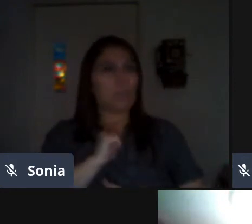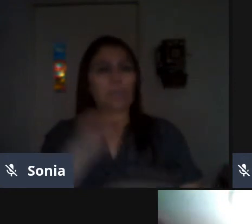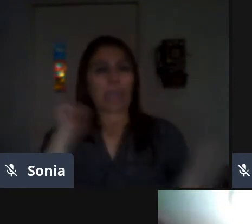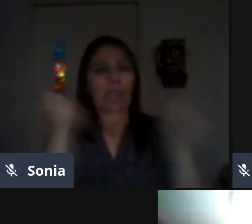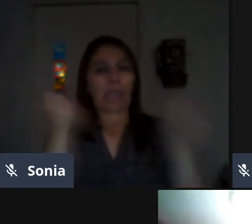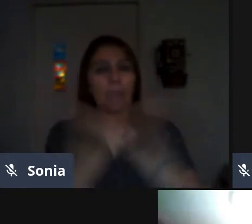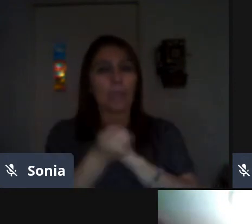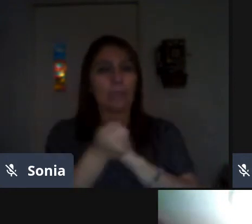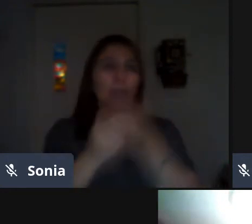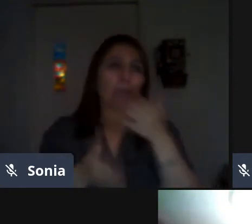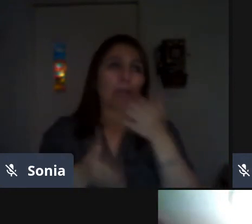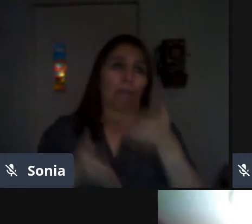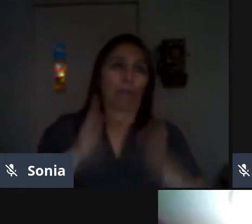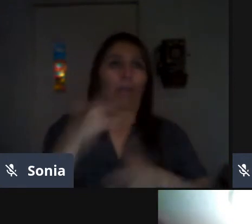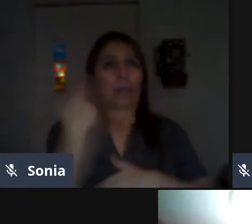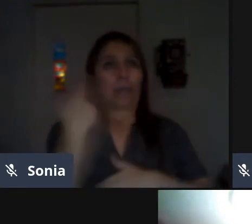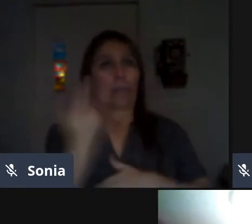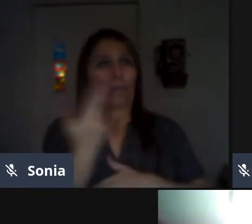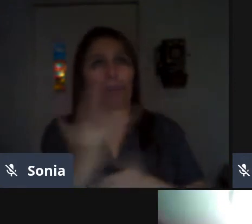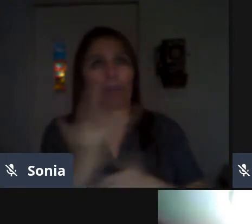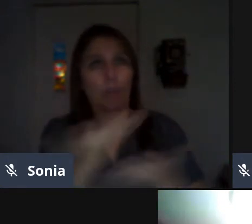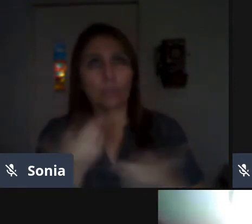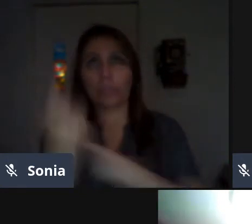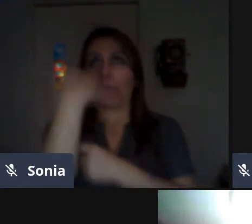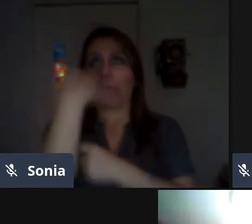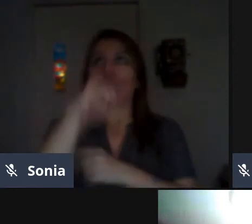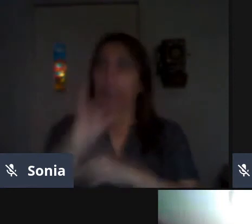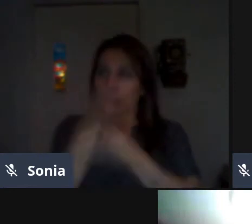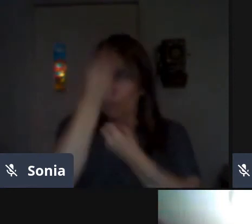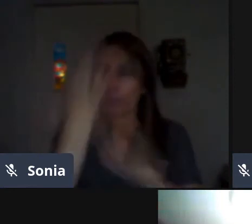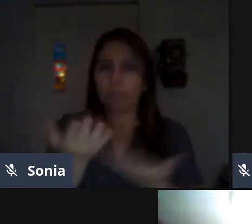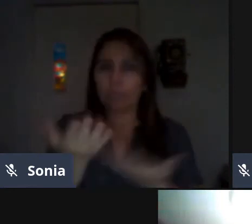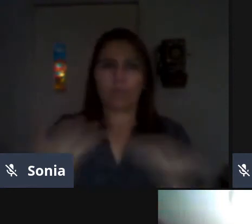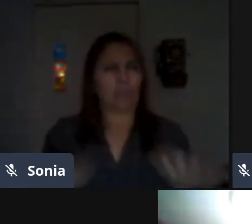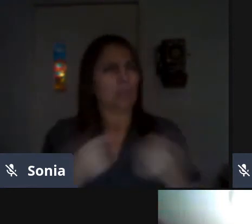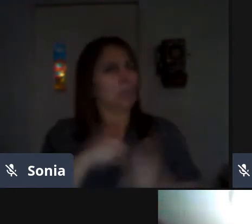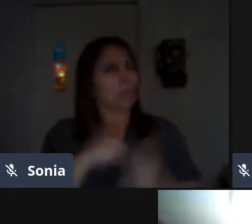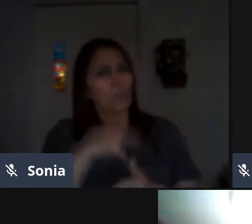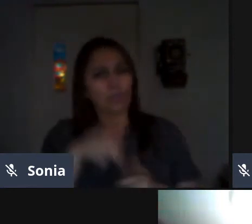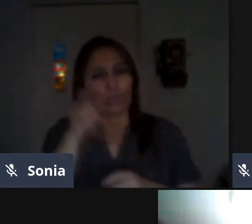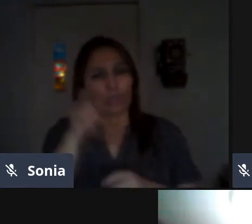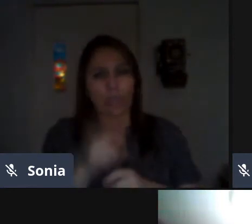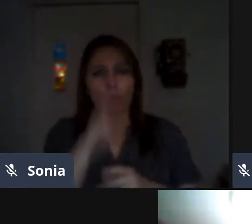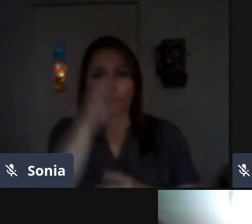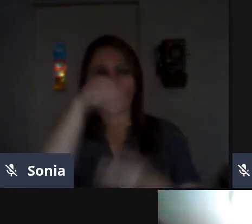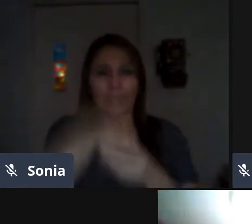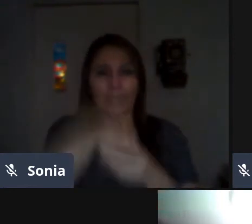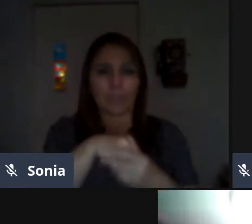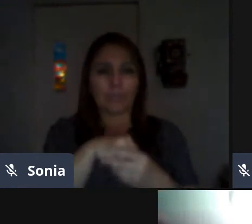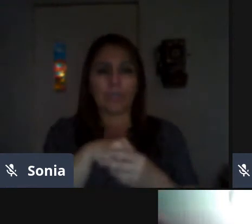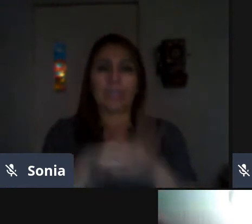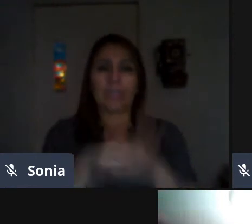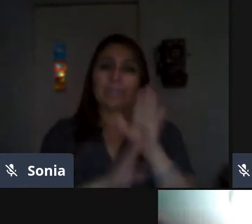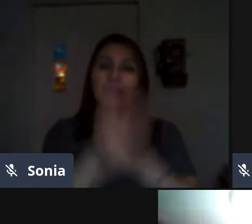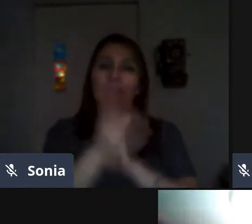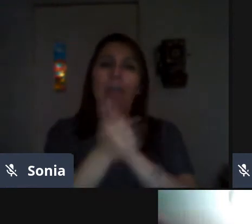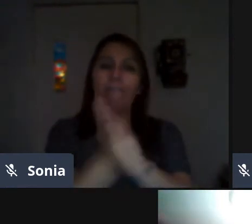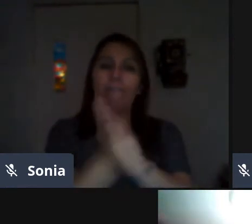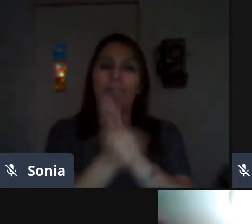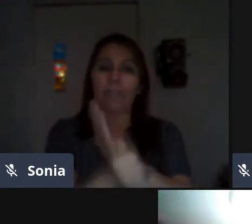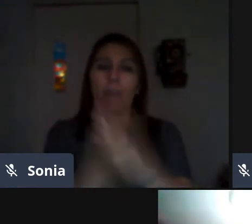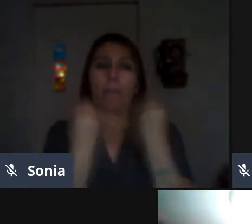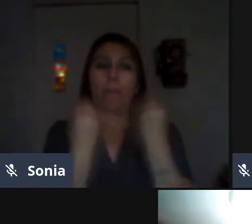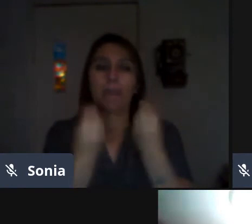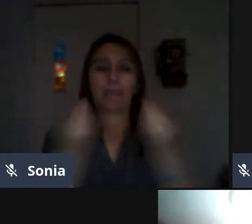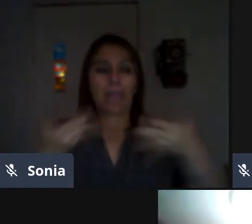ya es más importante que nosotros nos metamos y tengamos la habilidad suficiente para poder dominar una red social